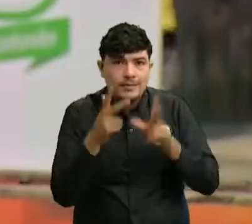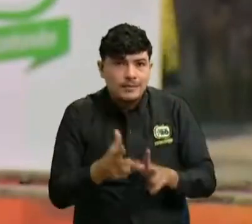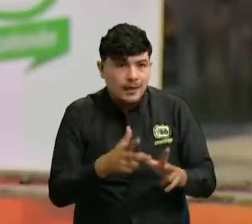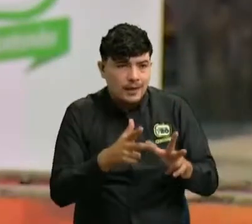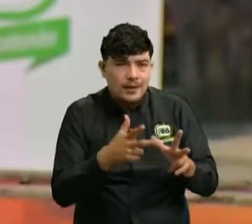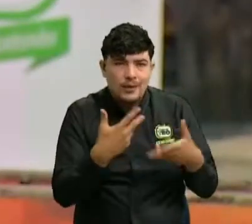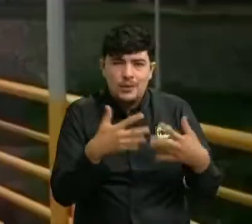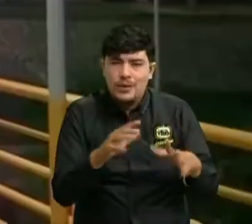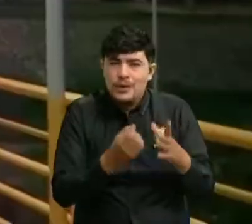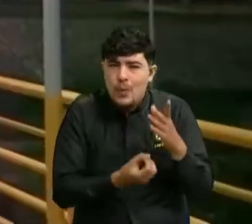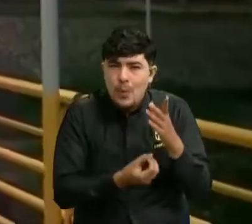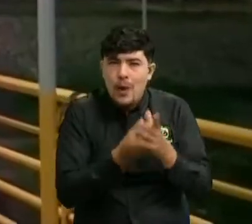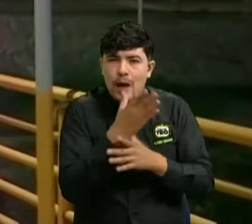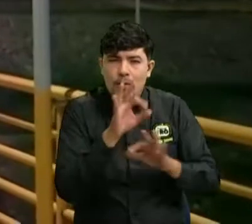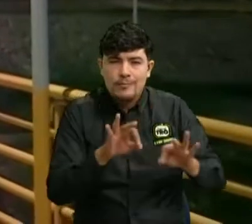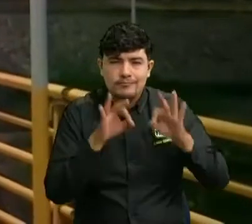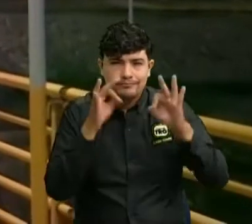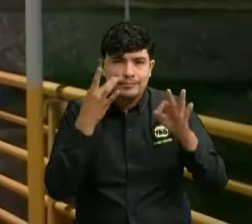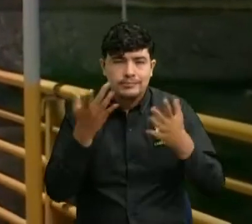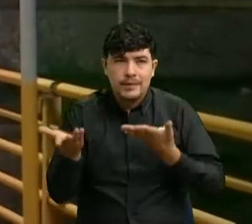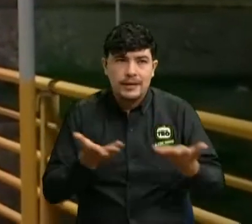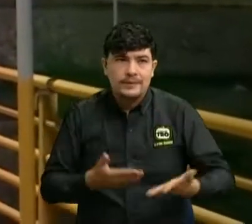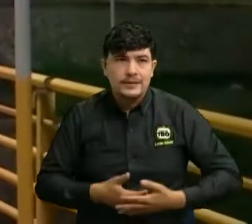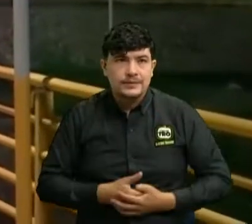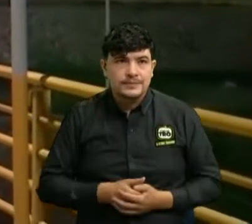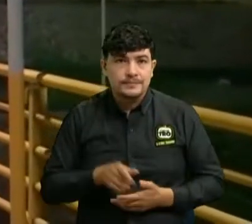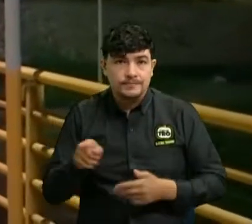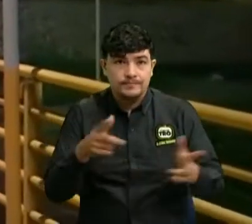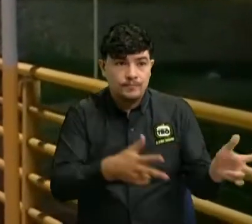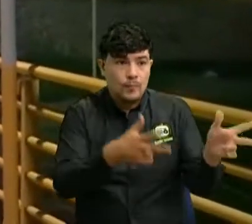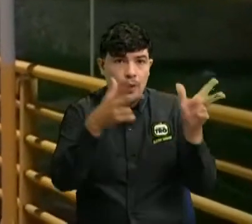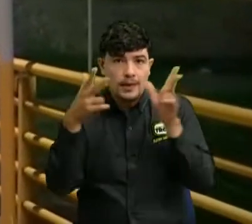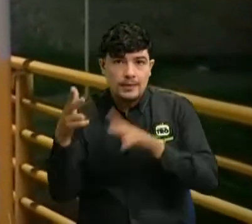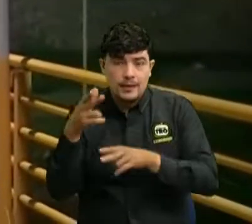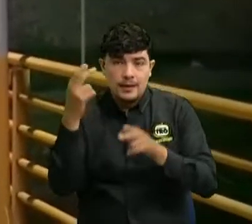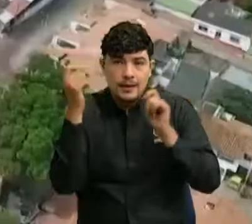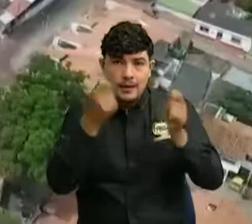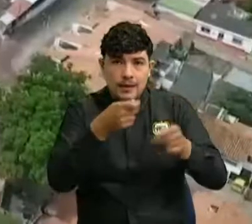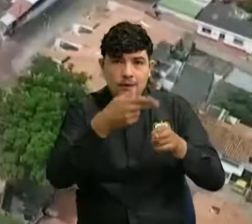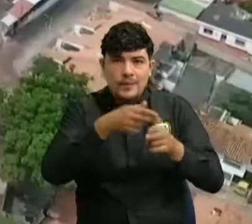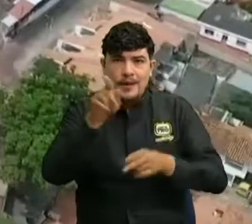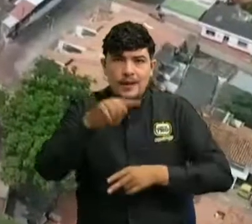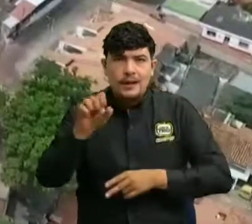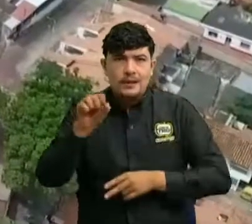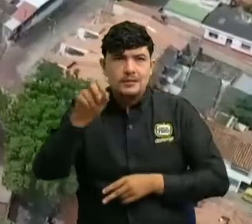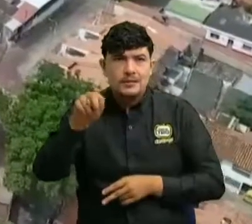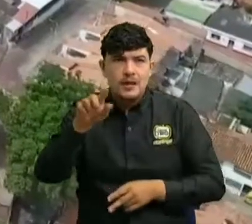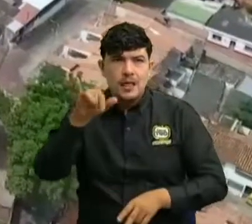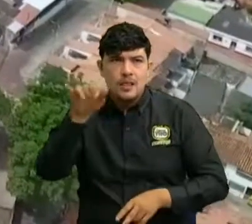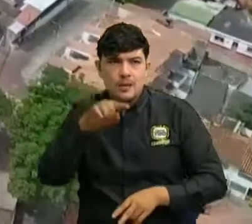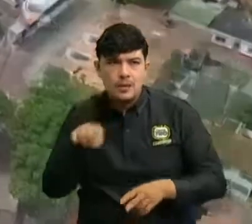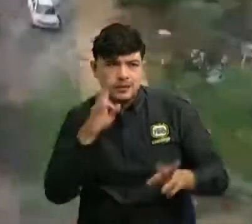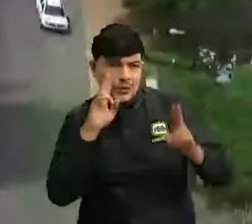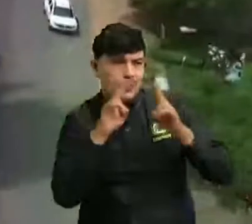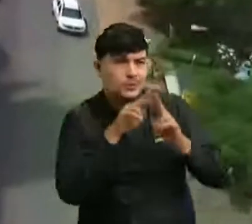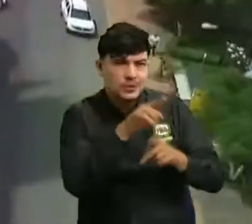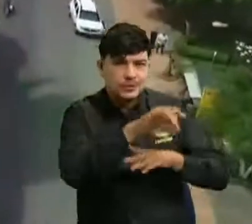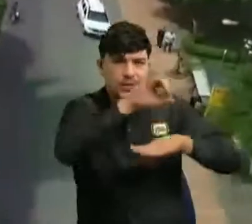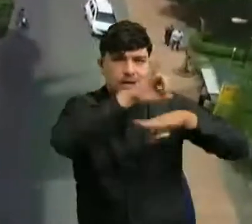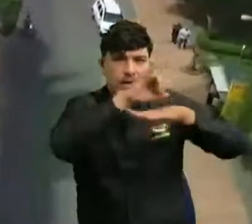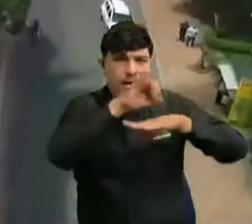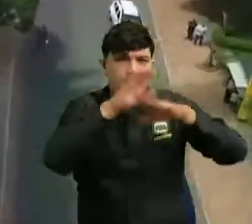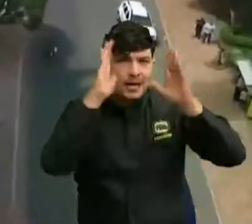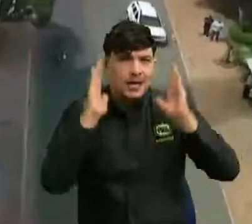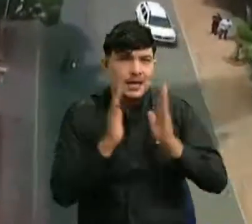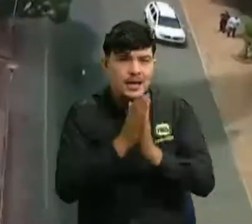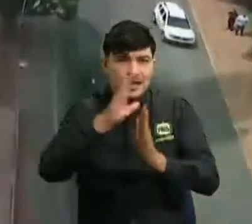malecón. Desde el puente colgante de San Luis se observa la imponente imagen de la Basílica Nuestra Señora de Chiquinquirá. La